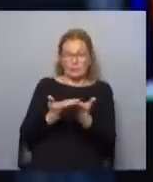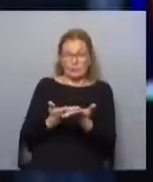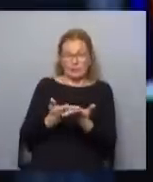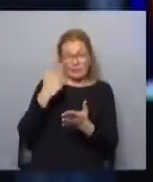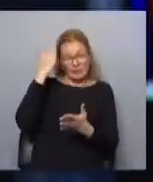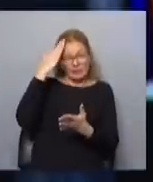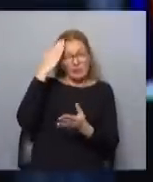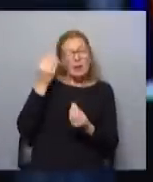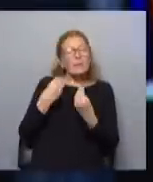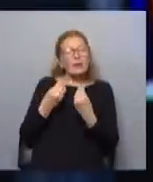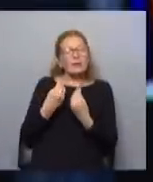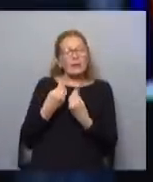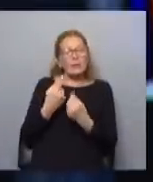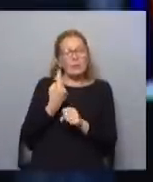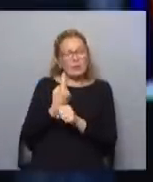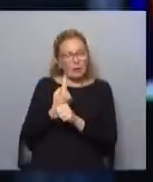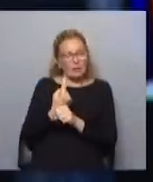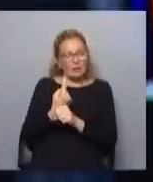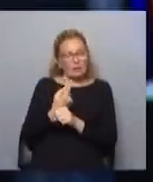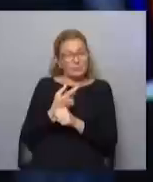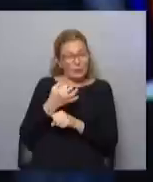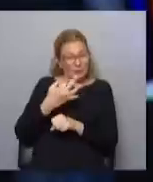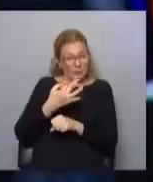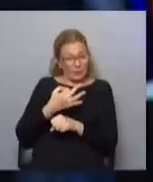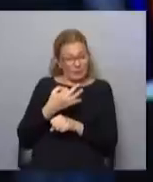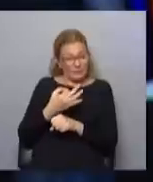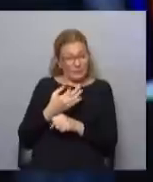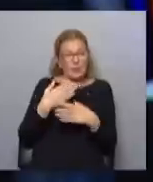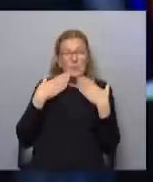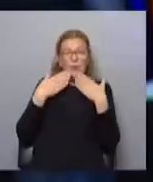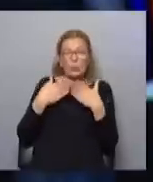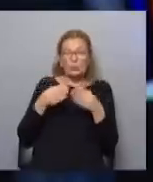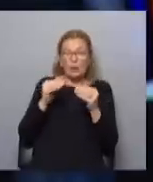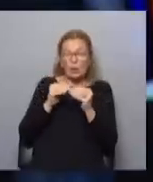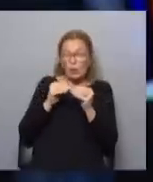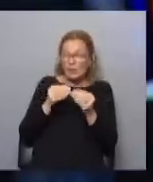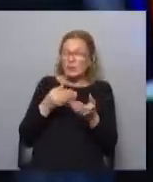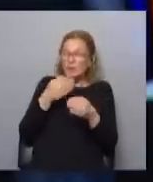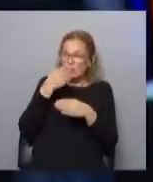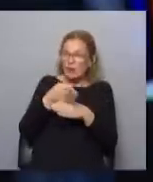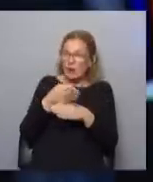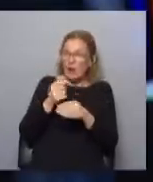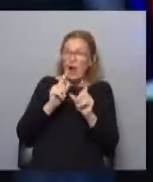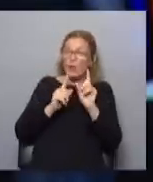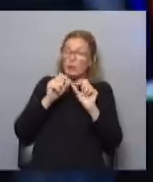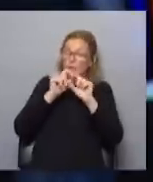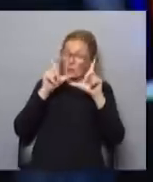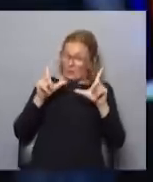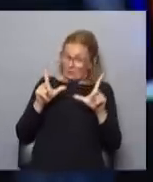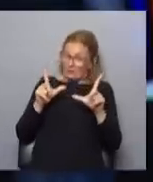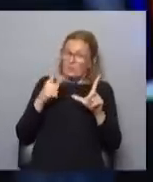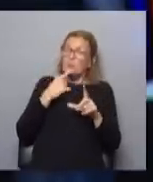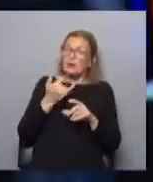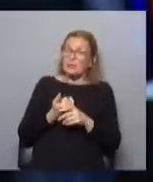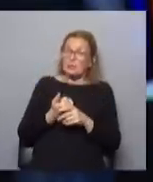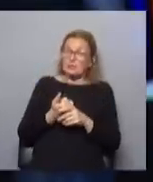tenés que saber que lo que está pasando y te puedo asegurar que le he preguntado a los compañeros que han ido se han llevado alguna sorpresa por